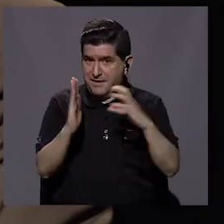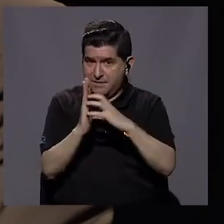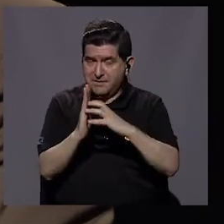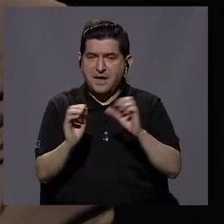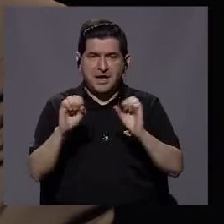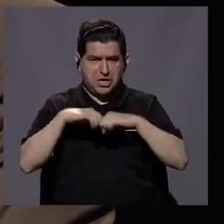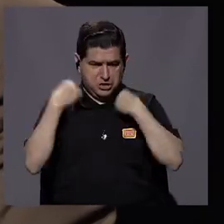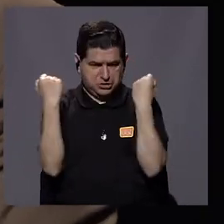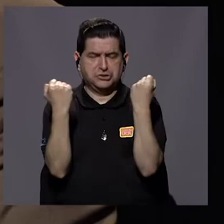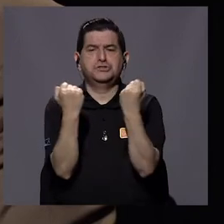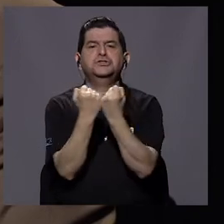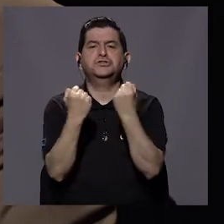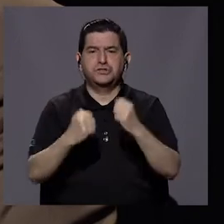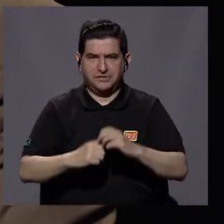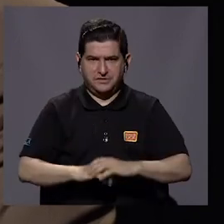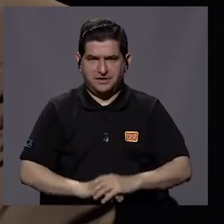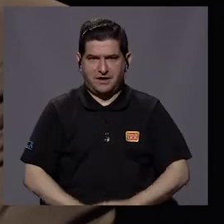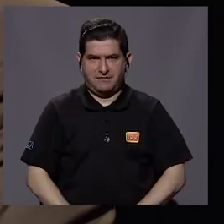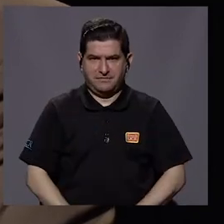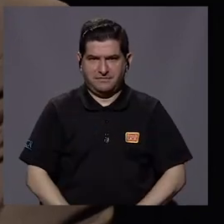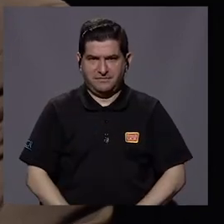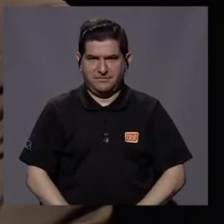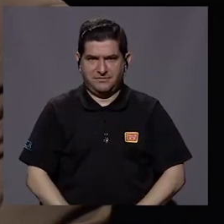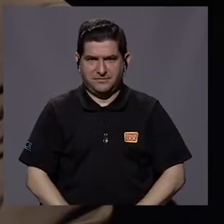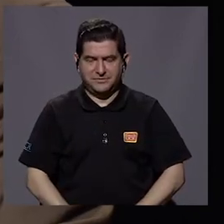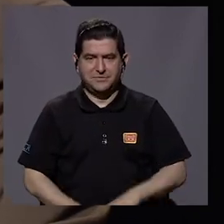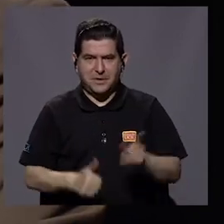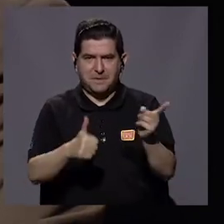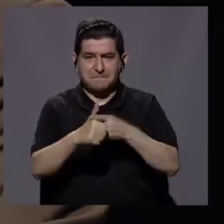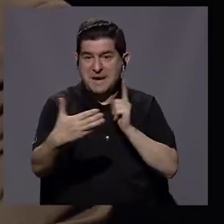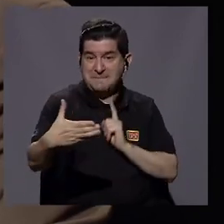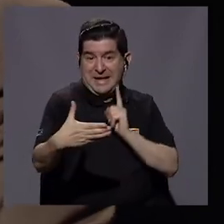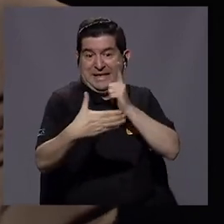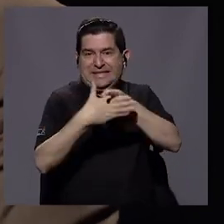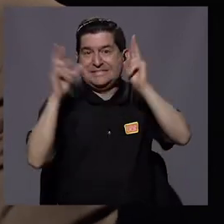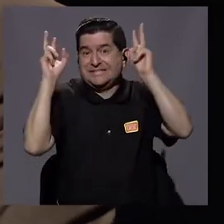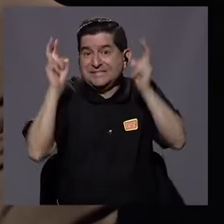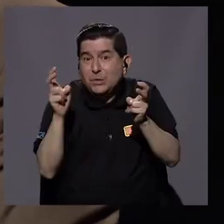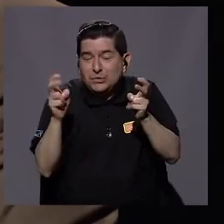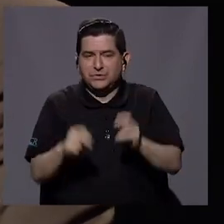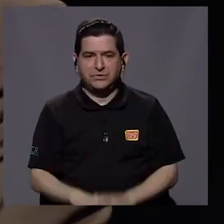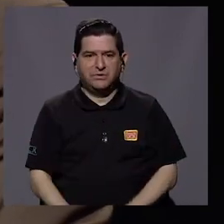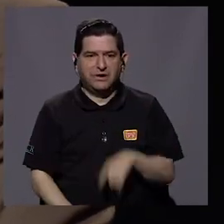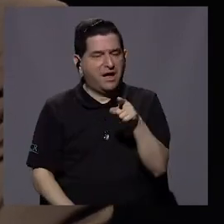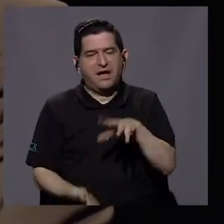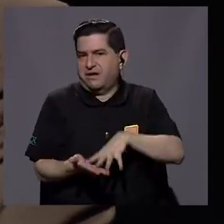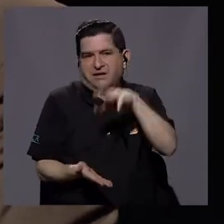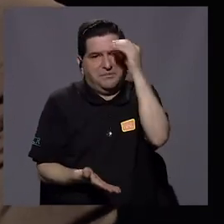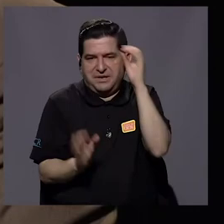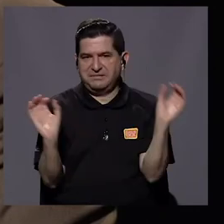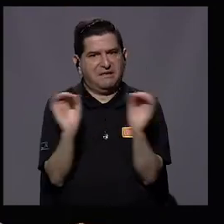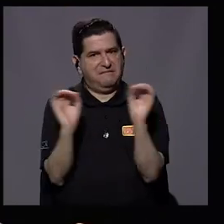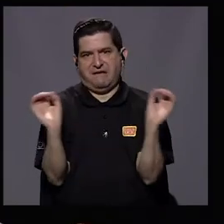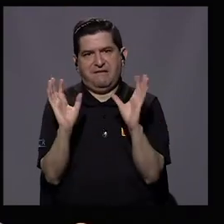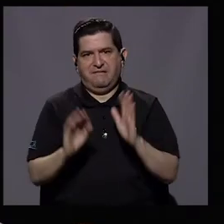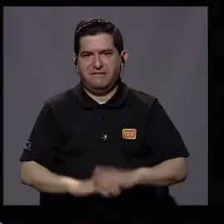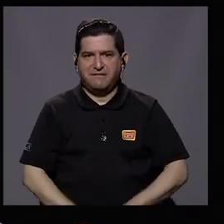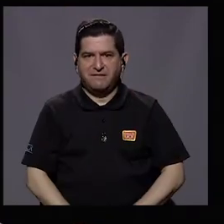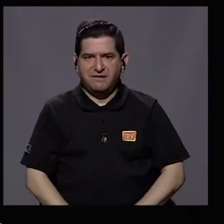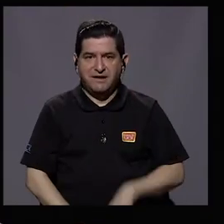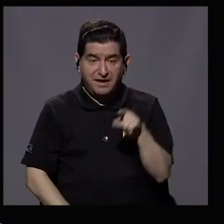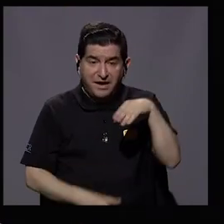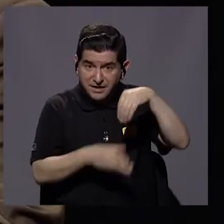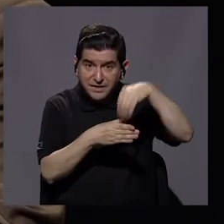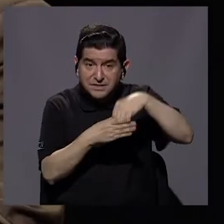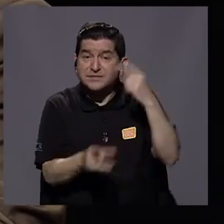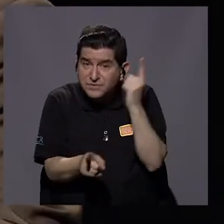dice que los sindicatos son, y hay un primer insulto, un primer ad hominem, ya usted dice, aquí no voy a aprender mayor cosa, pero